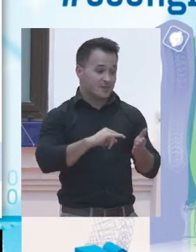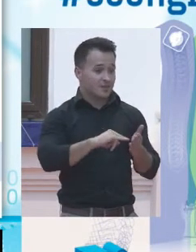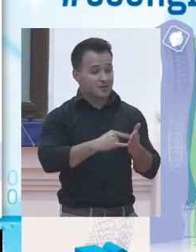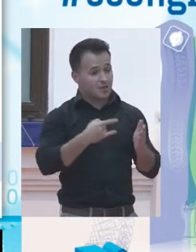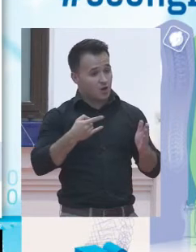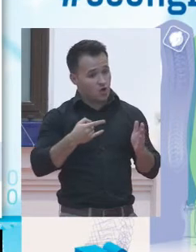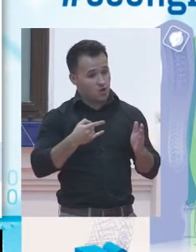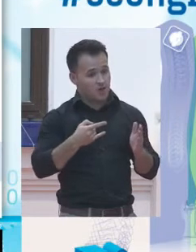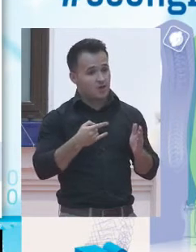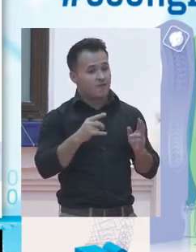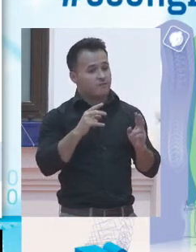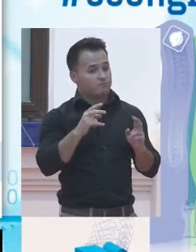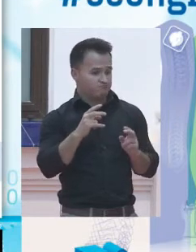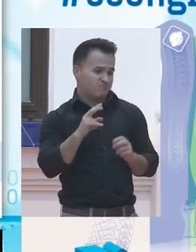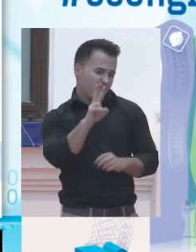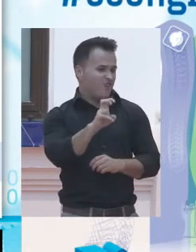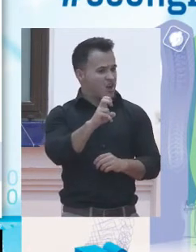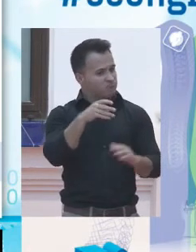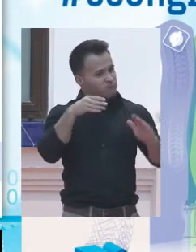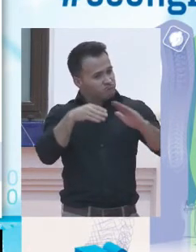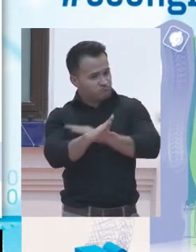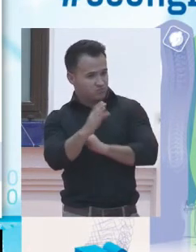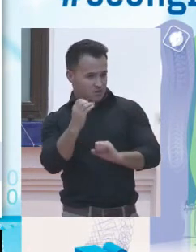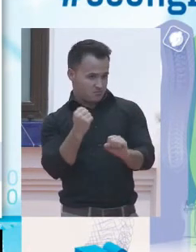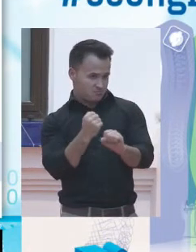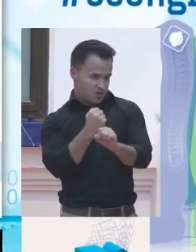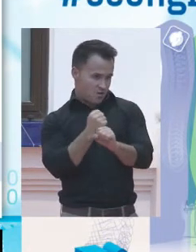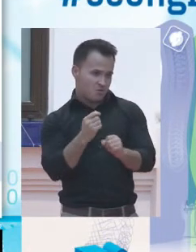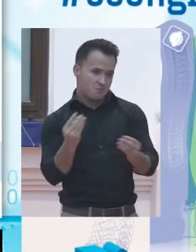sirven para mejorar la accesibilidad de los puestos de trabajo.